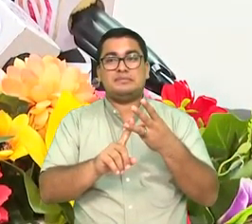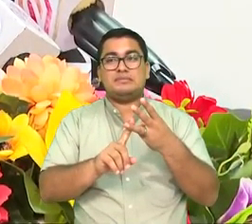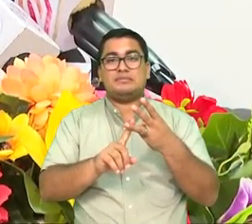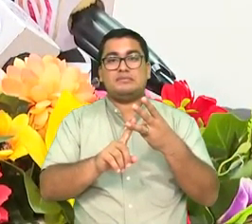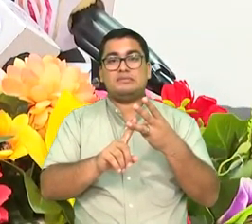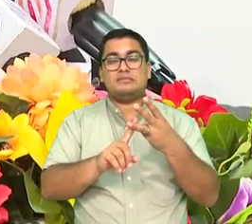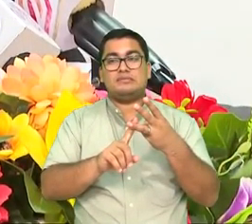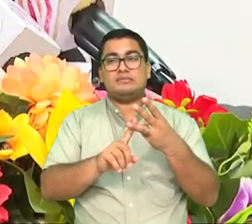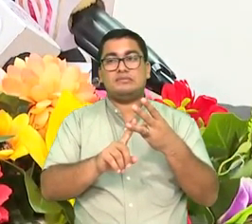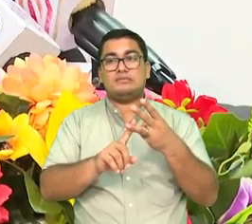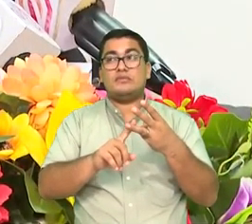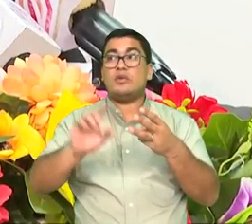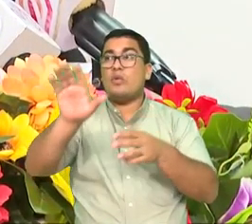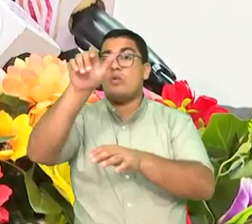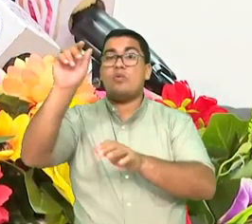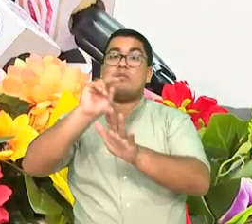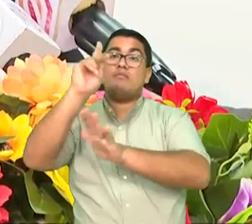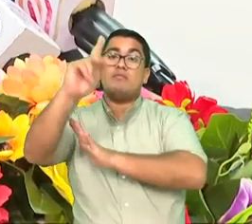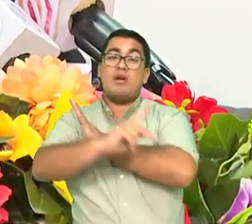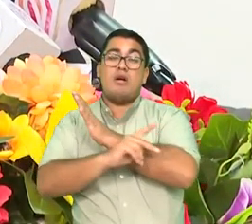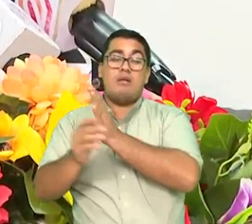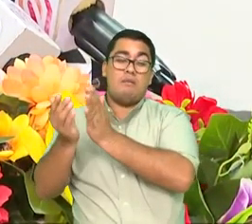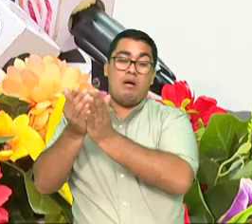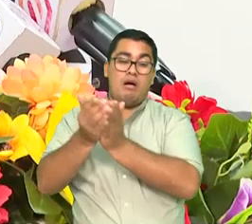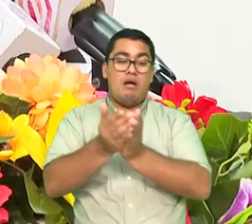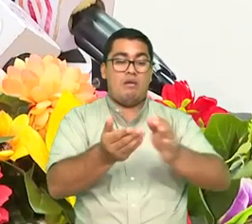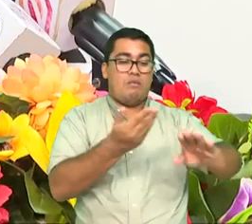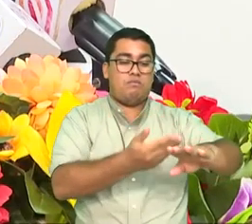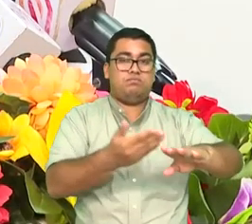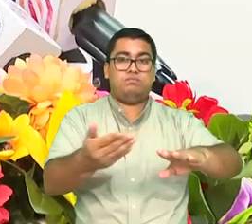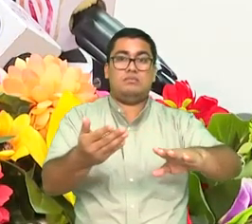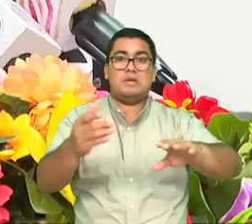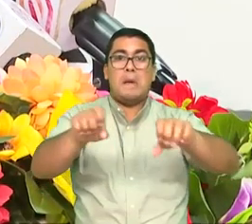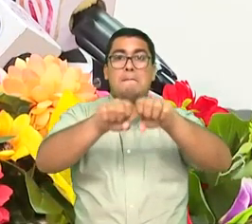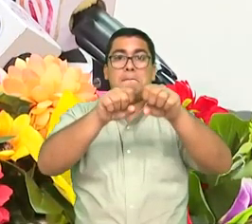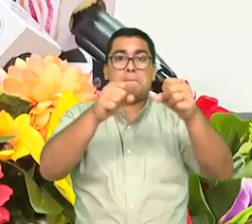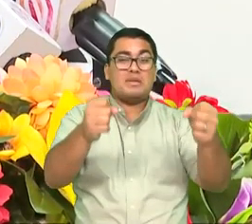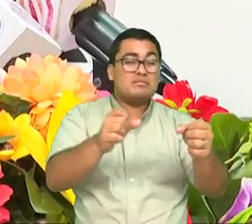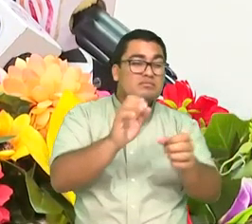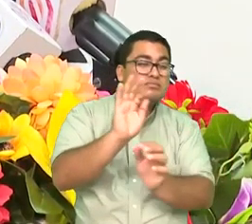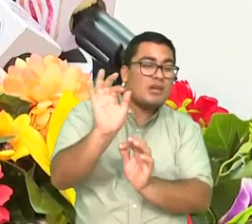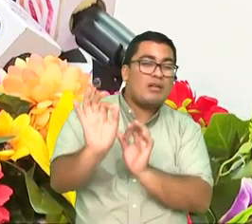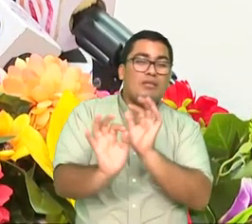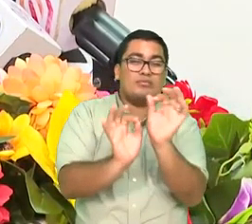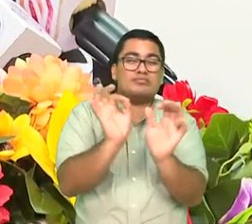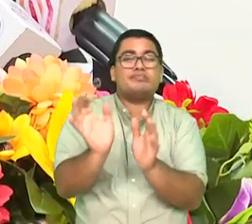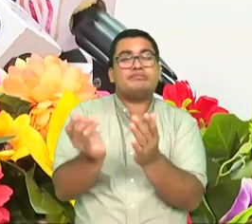de carga internacional pues sufrió daños considerables. Una parte